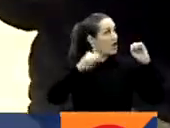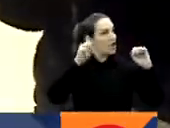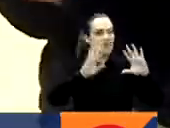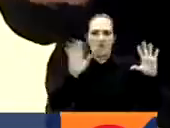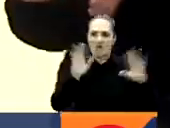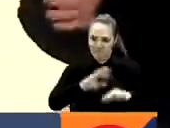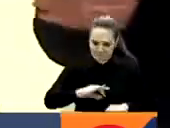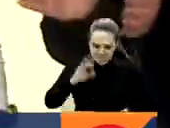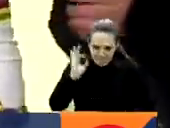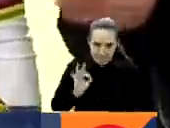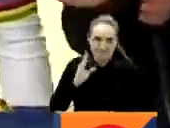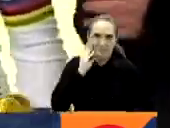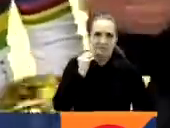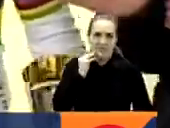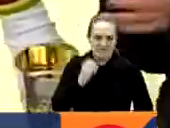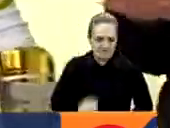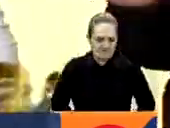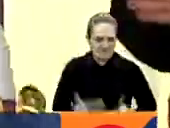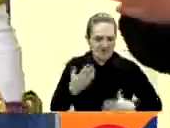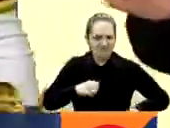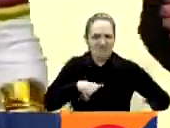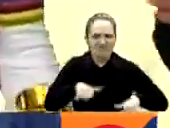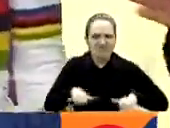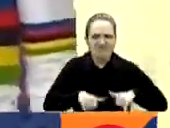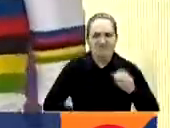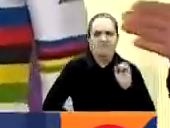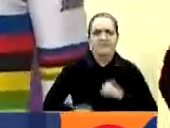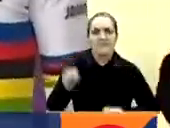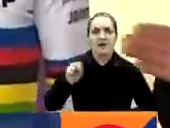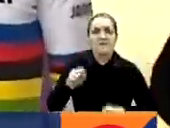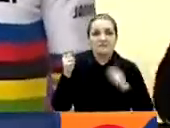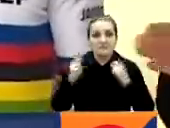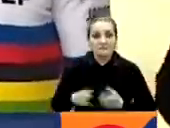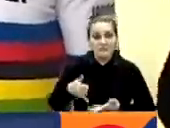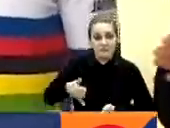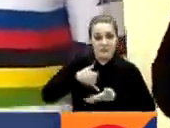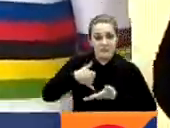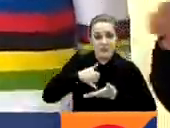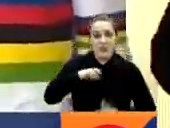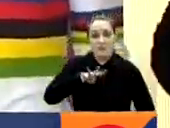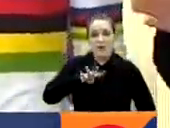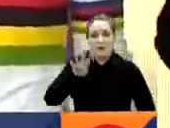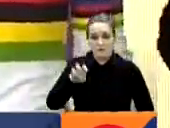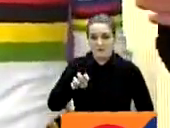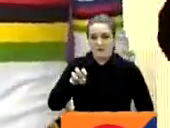jerarquía que viene dentro de ella para sumar su título número 49 al enorme historial que tiene como campeón.